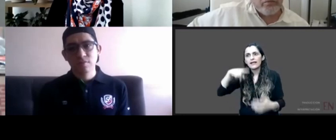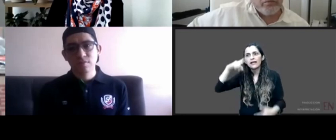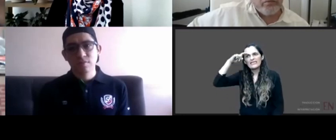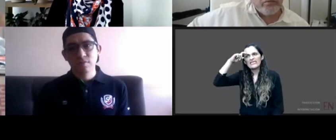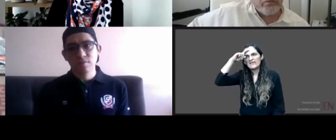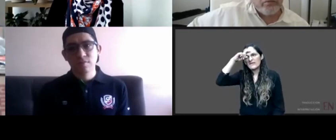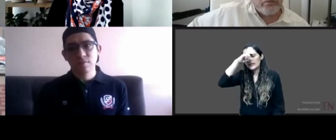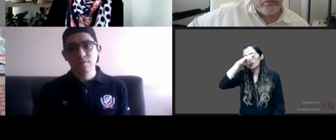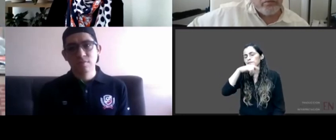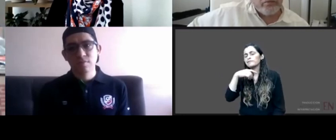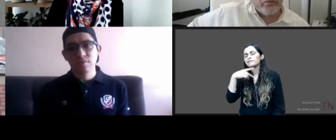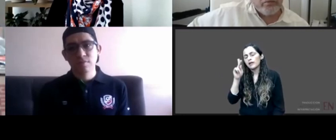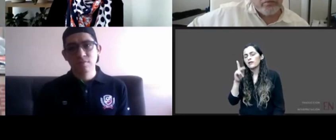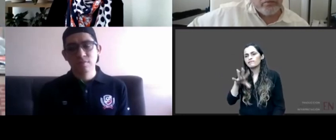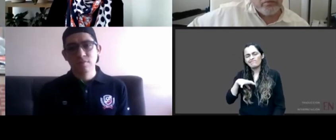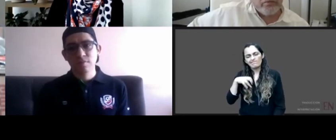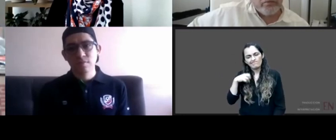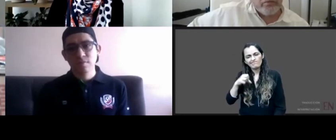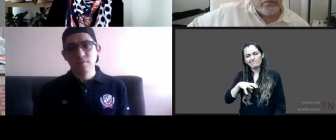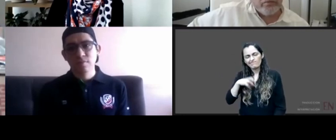mamá